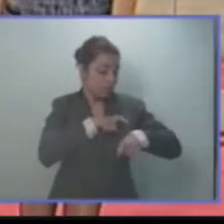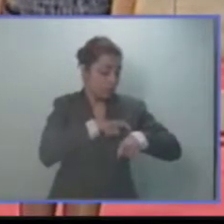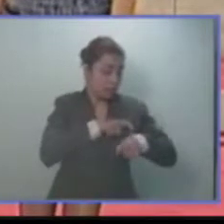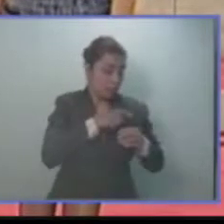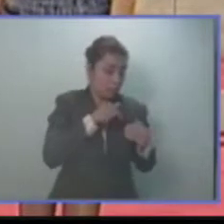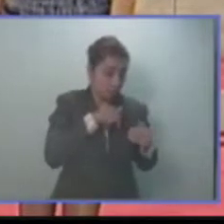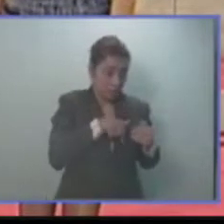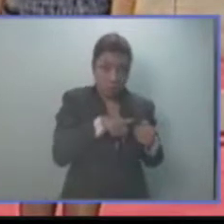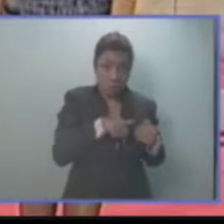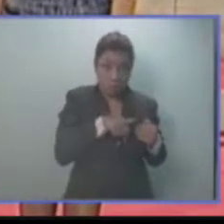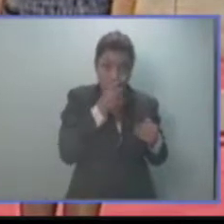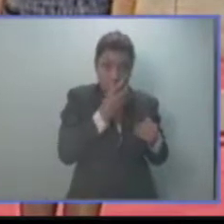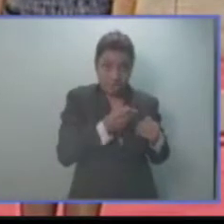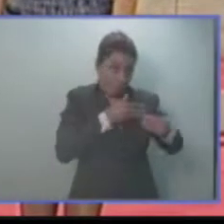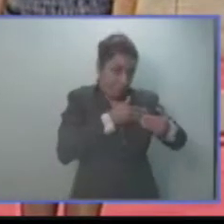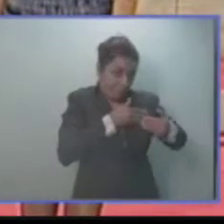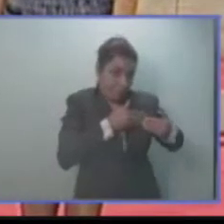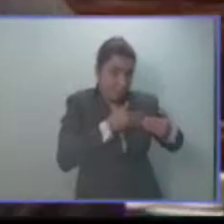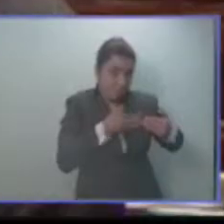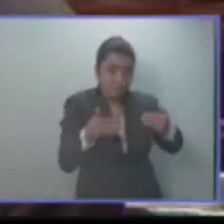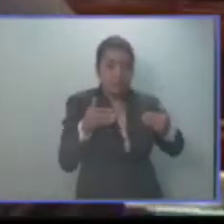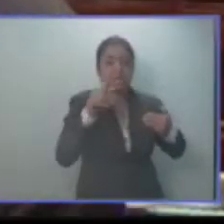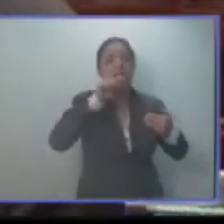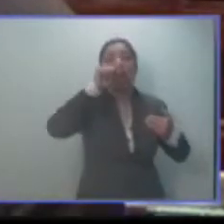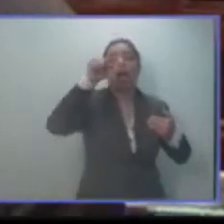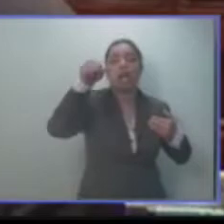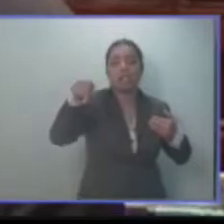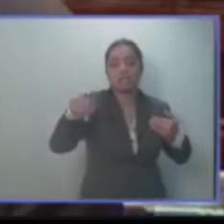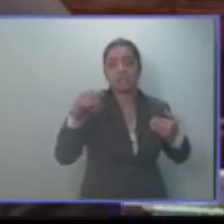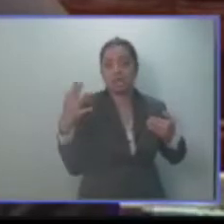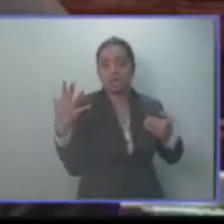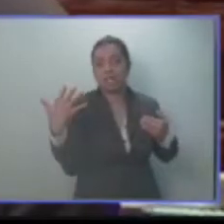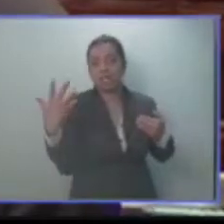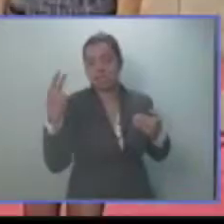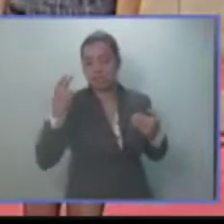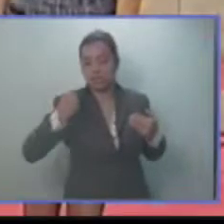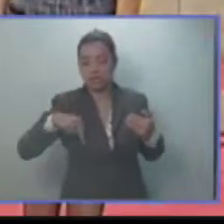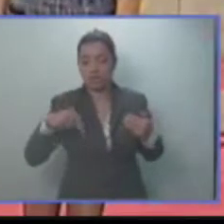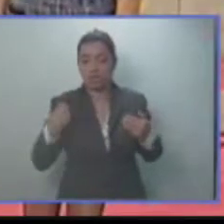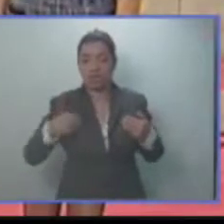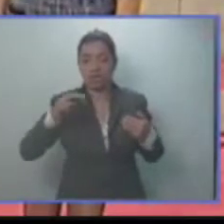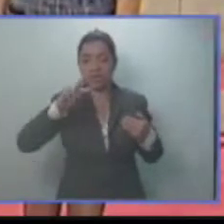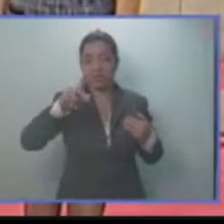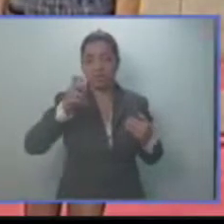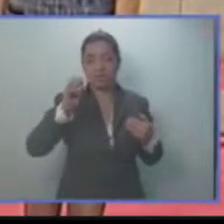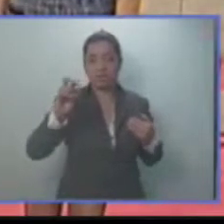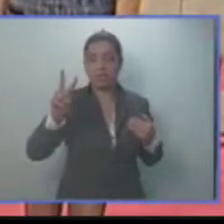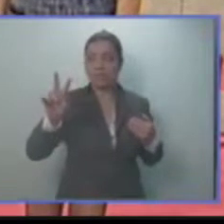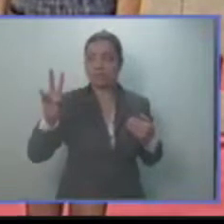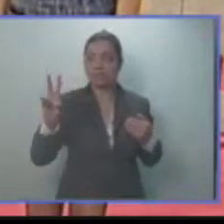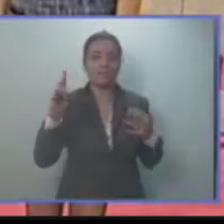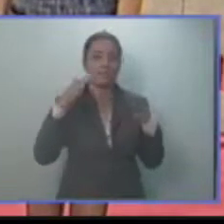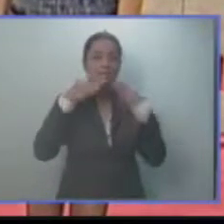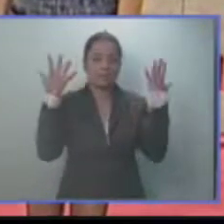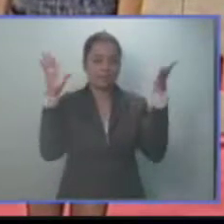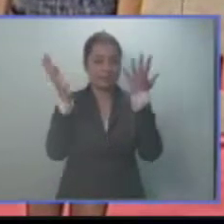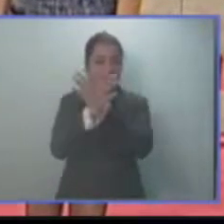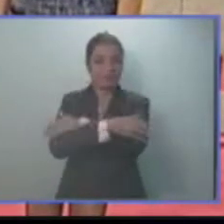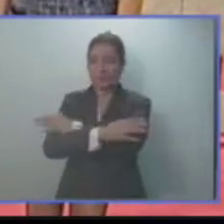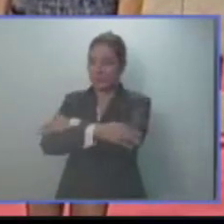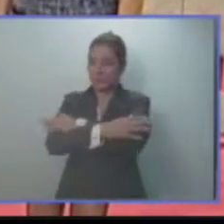inicia en esta fecha y concluye hasta el 15 de noviembre del año 2027. Felicidades.